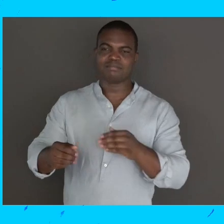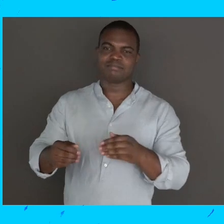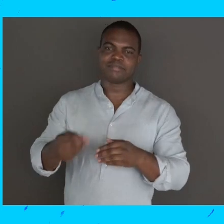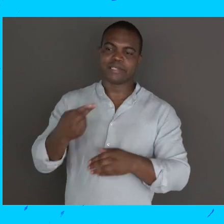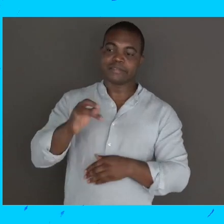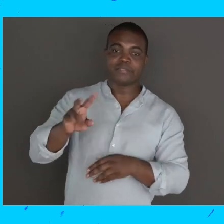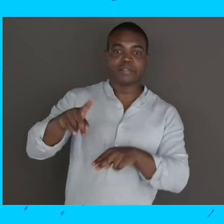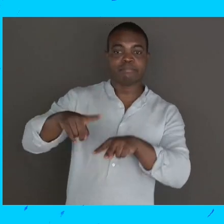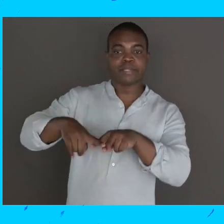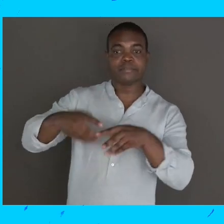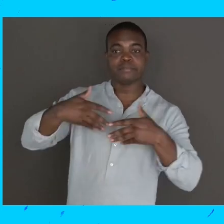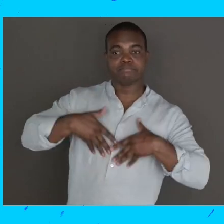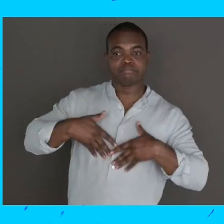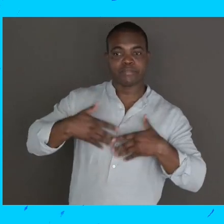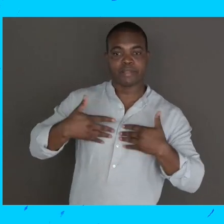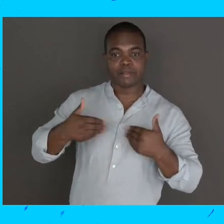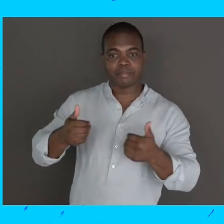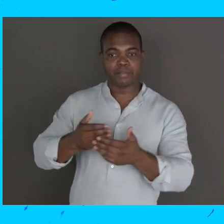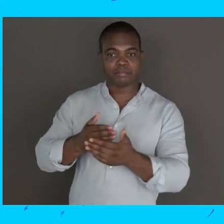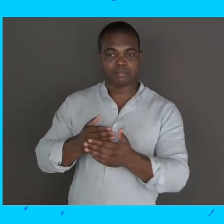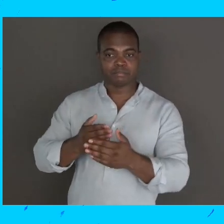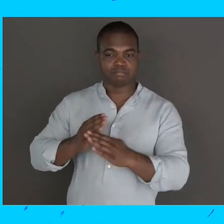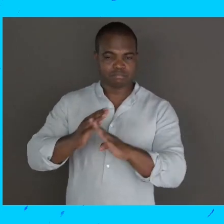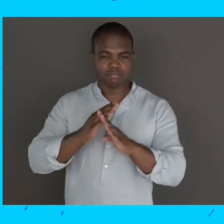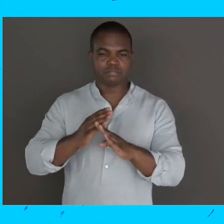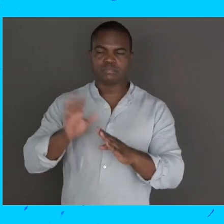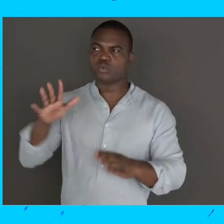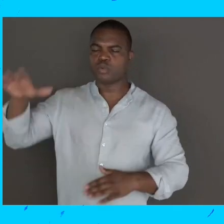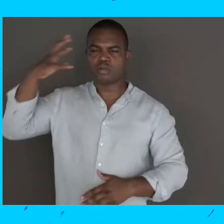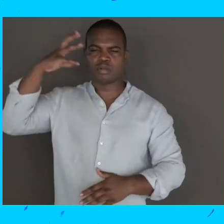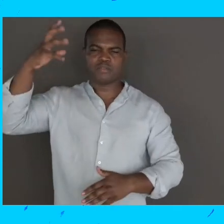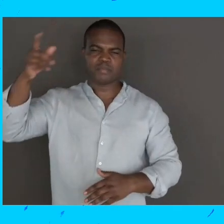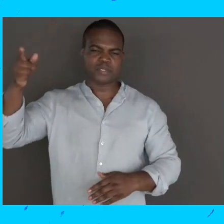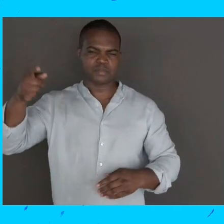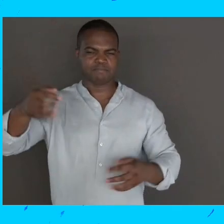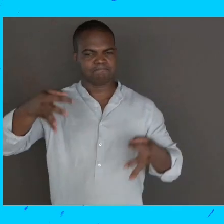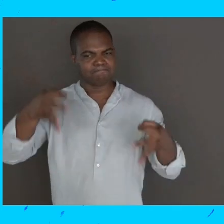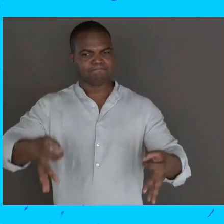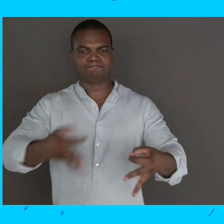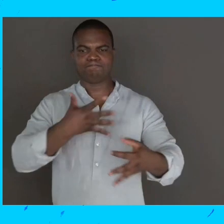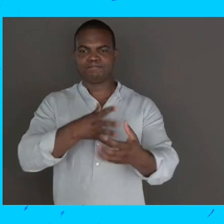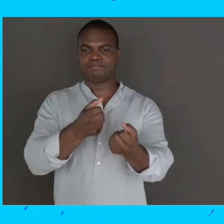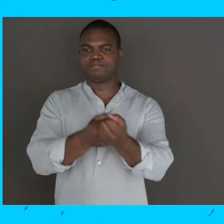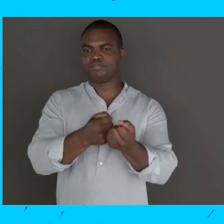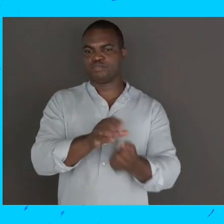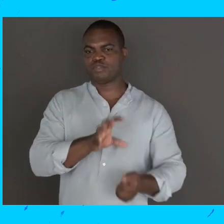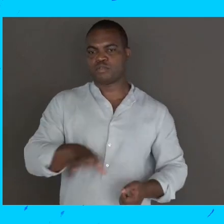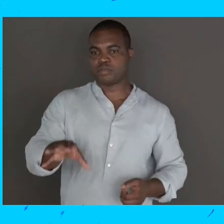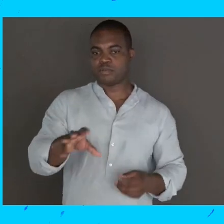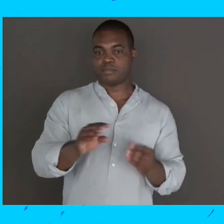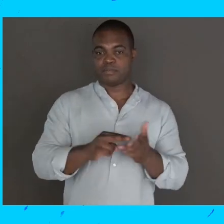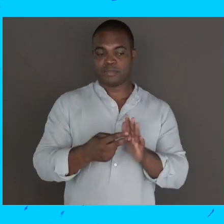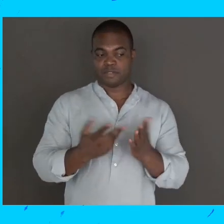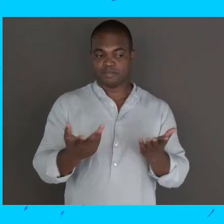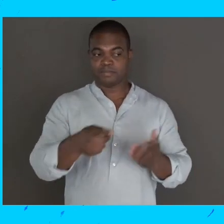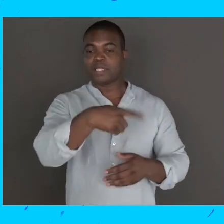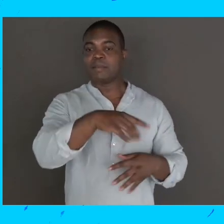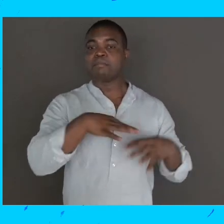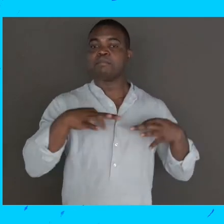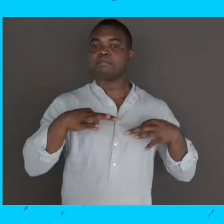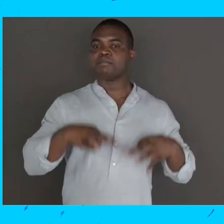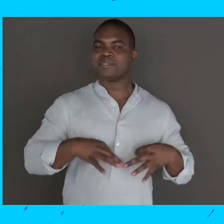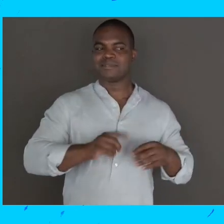ciudadanos nacionales, regionales e internacionales, que sean resilientes, educados, responsables socialmente y que puedan